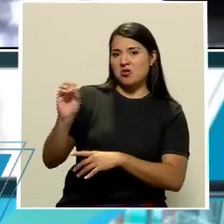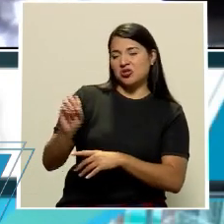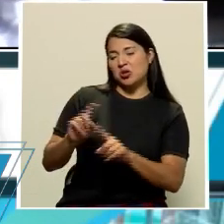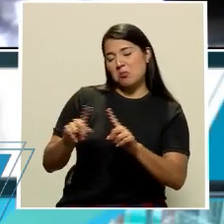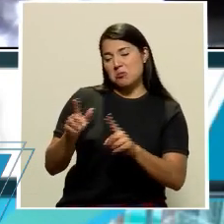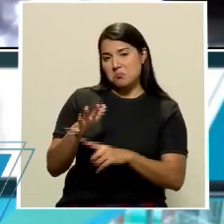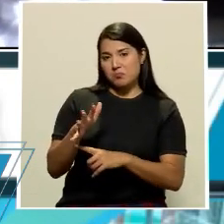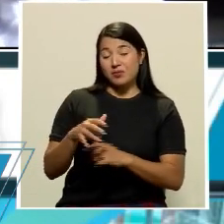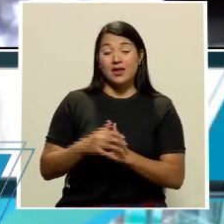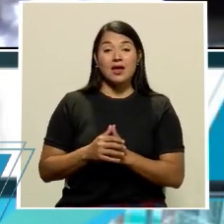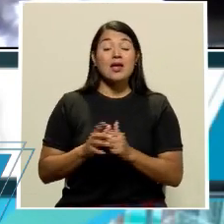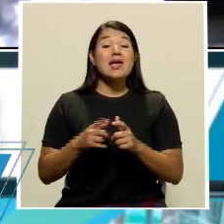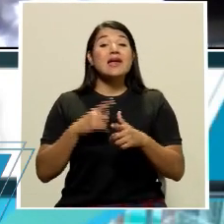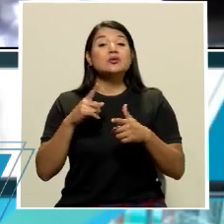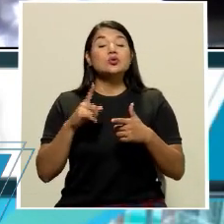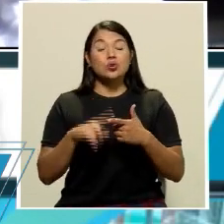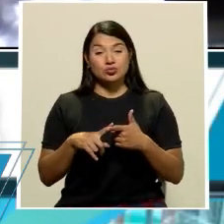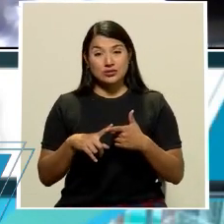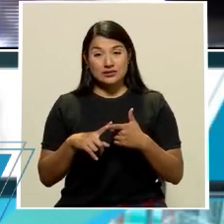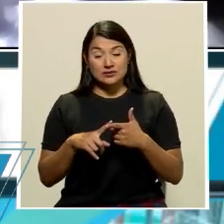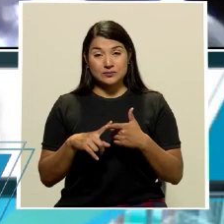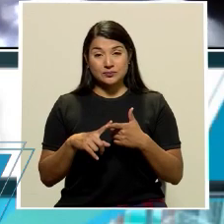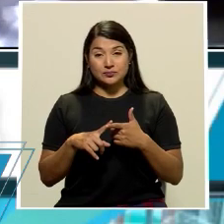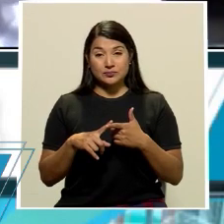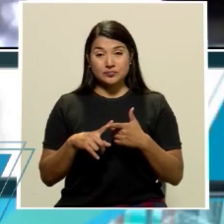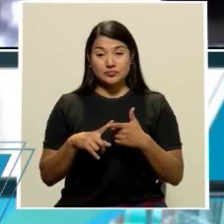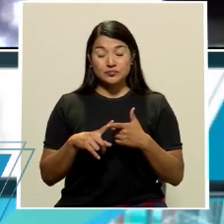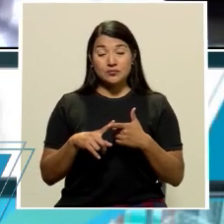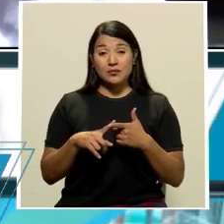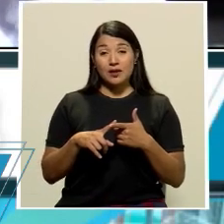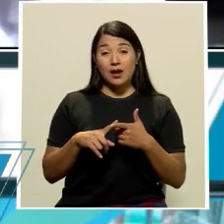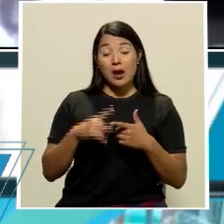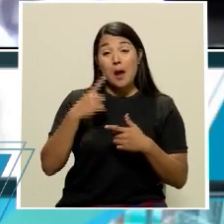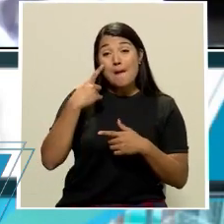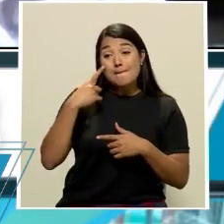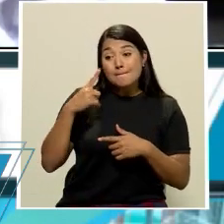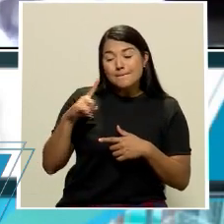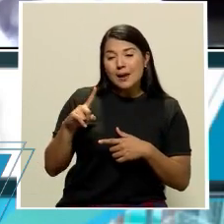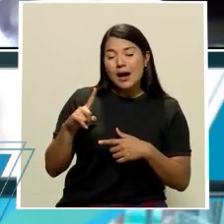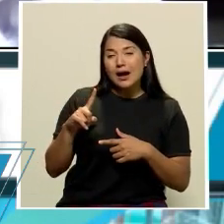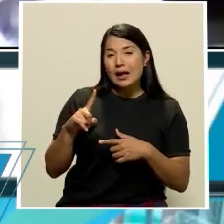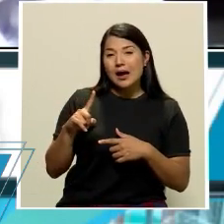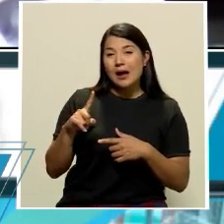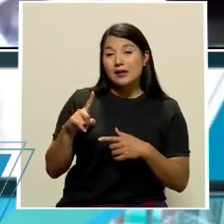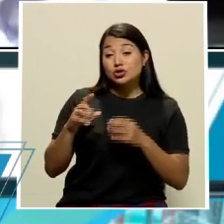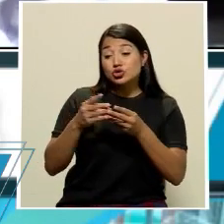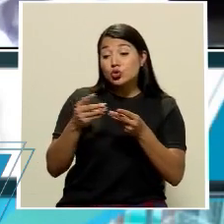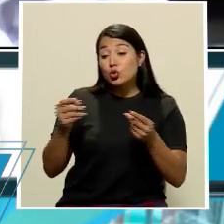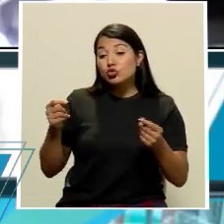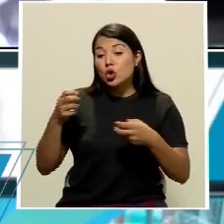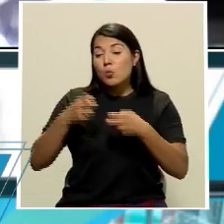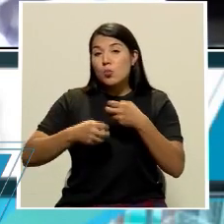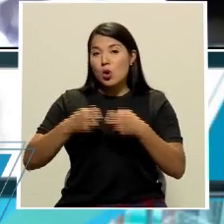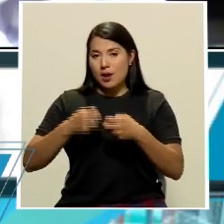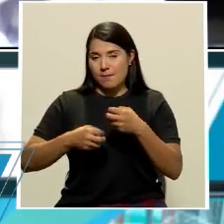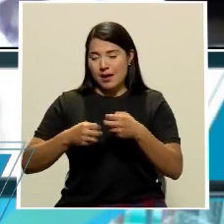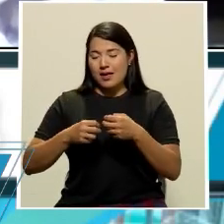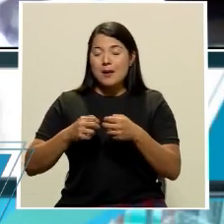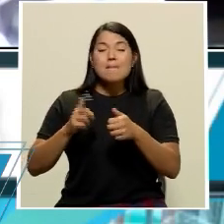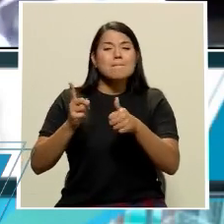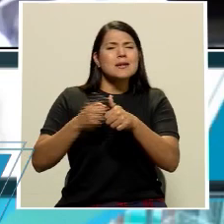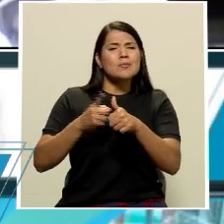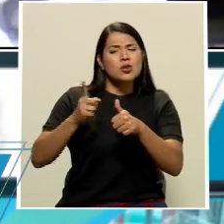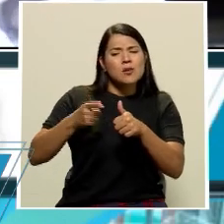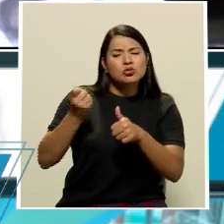Y eso lo que nos pone es, para enfrentar un problema, lo principal es saber plantearse el problema, tener